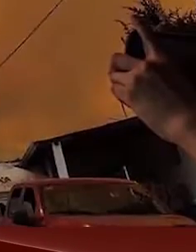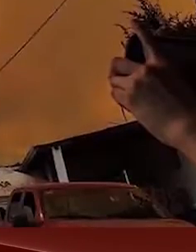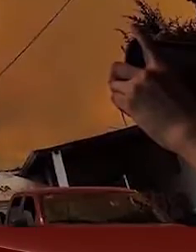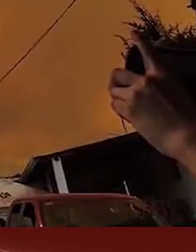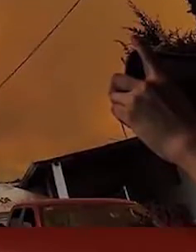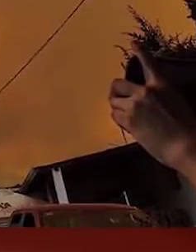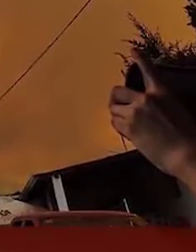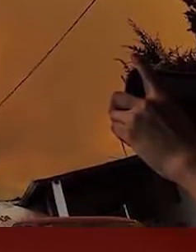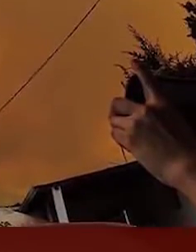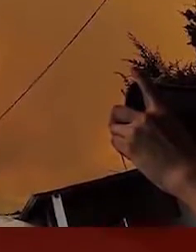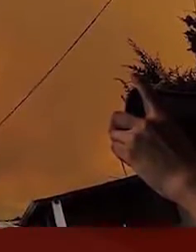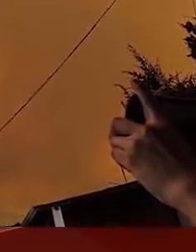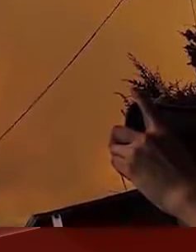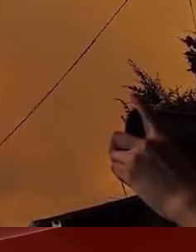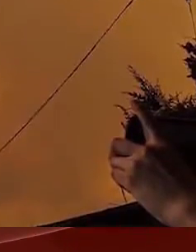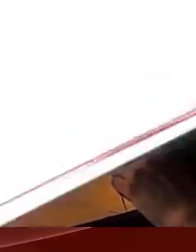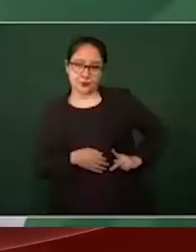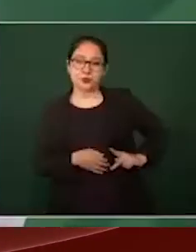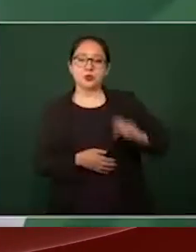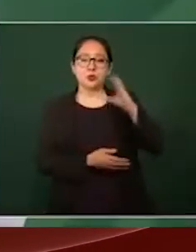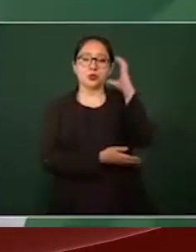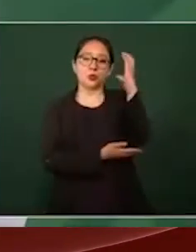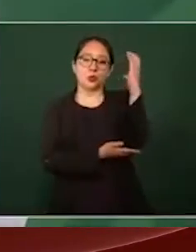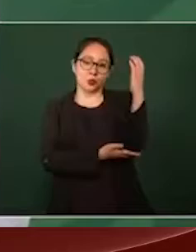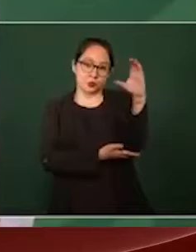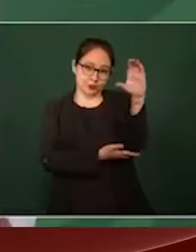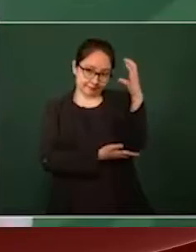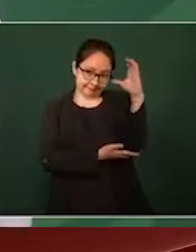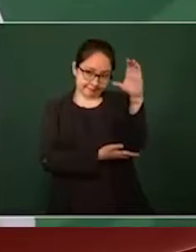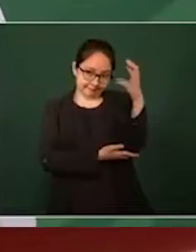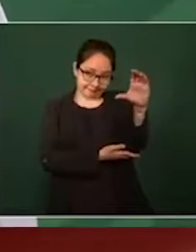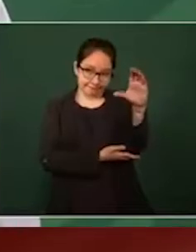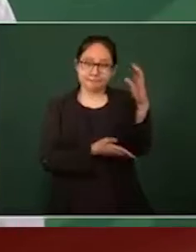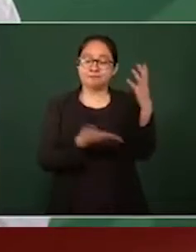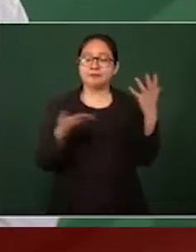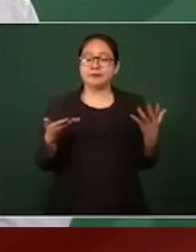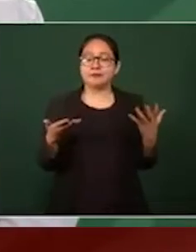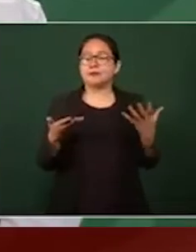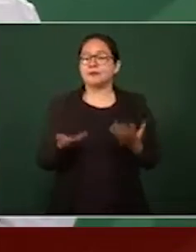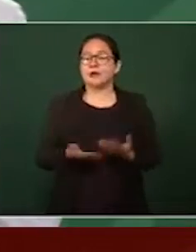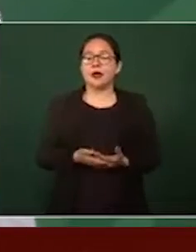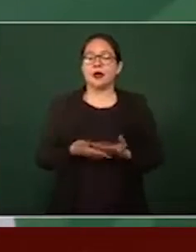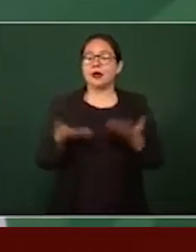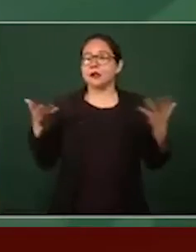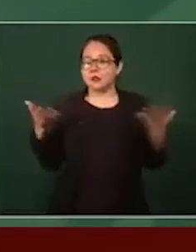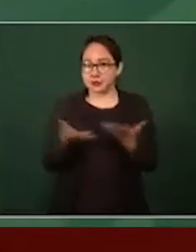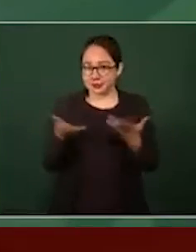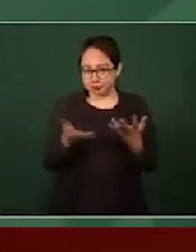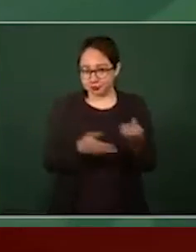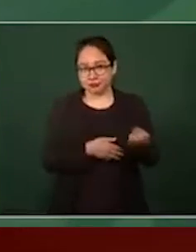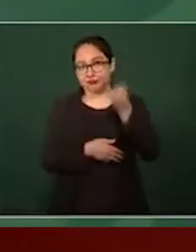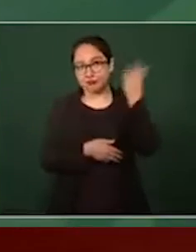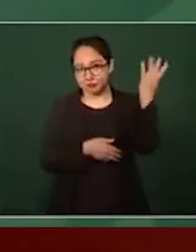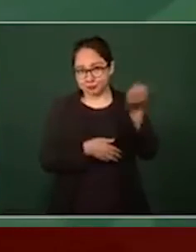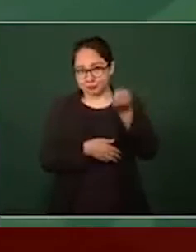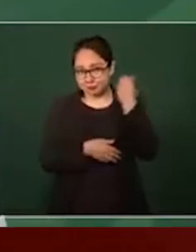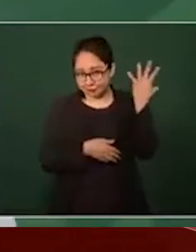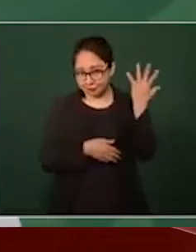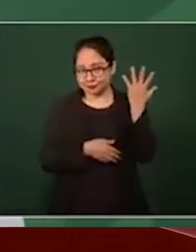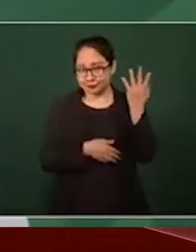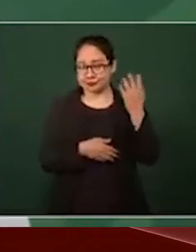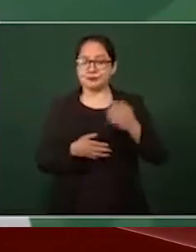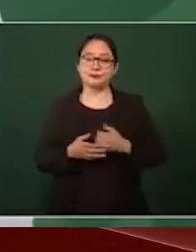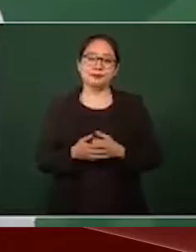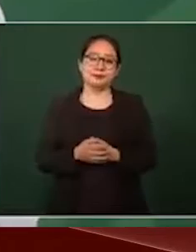el secretario de Desarrollo Agropecuario. Y en la mañanera, Estados Unidos enviará 2.7 millones de vacunas